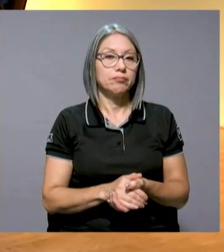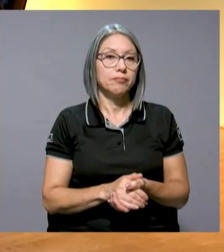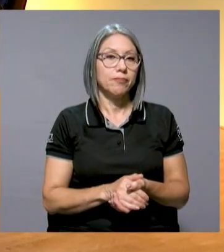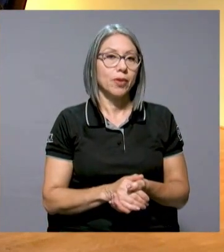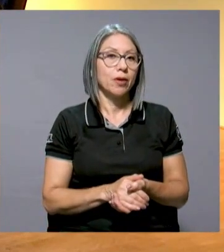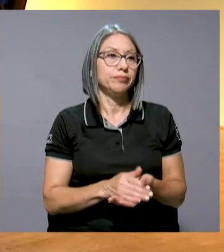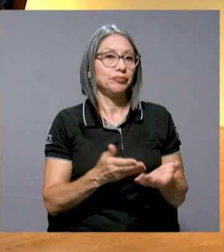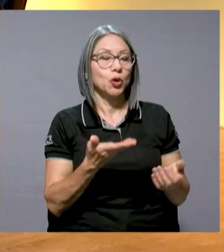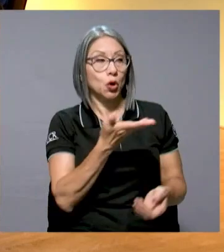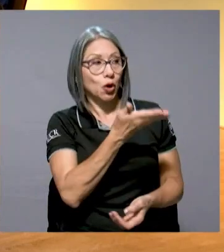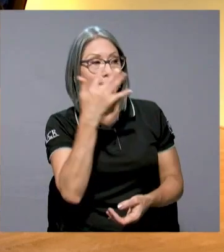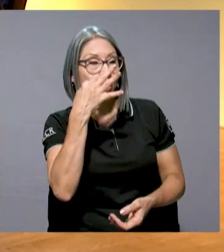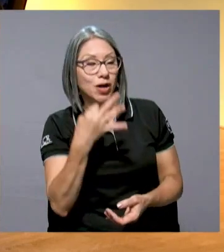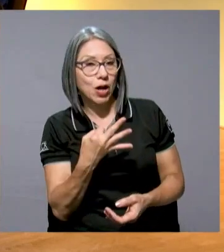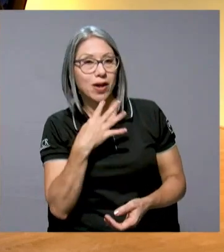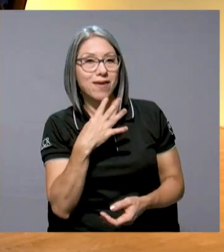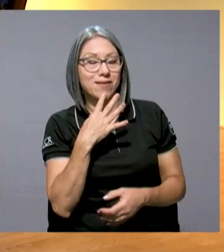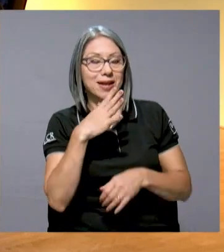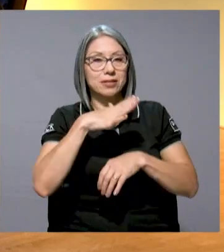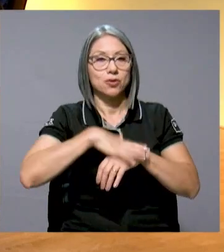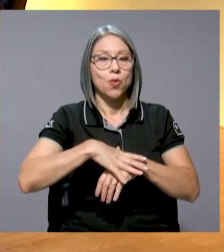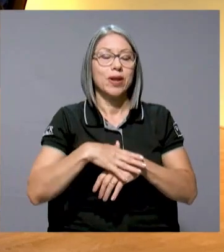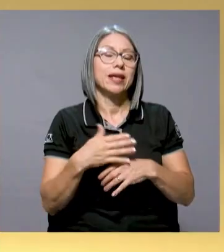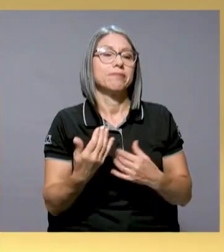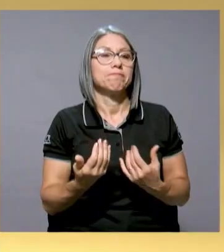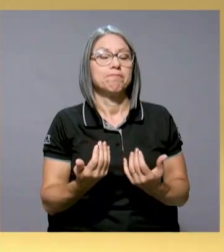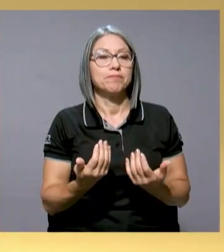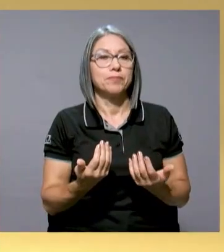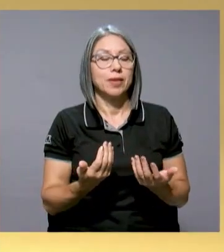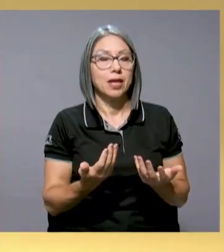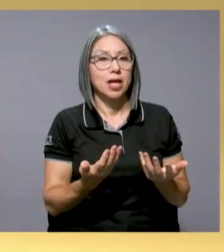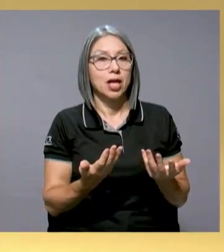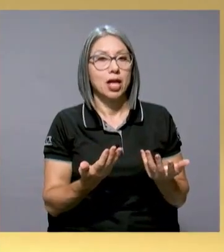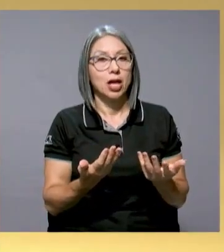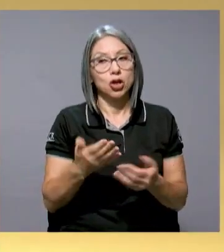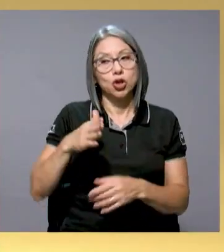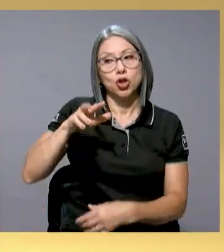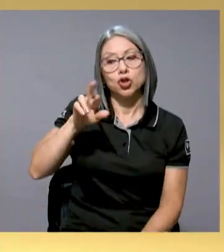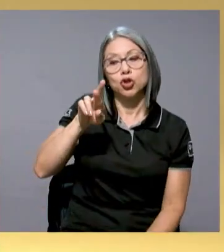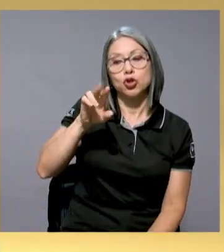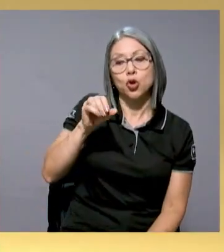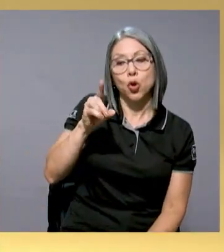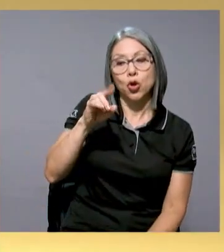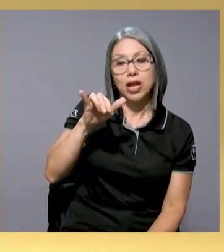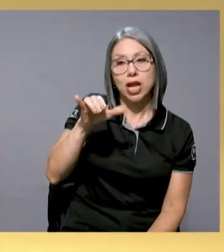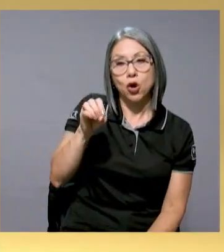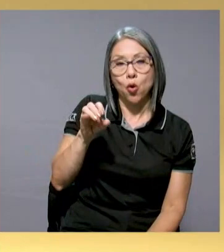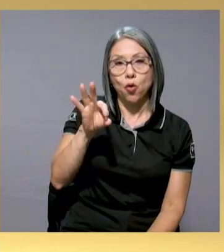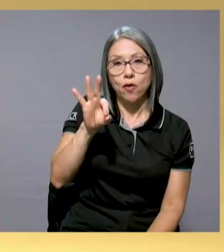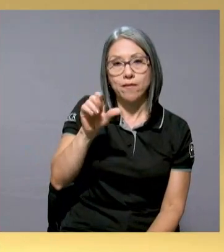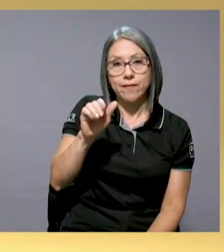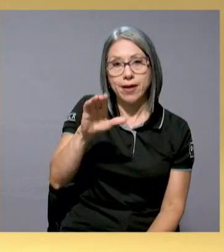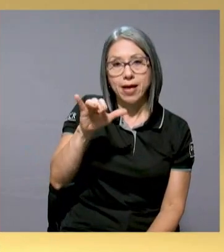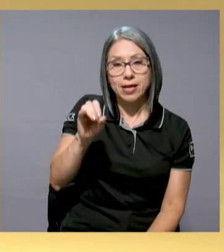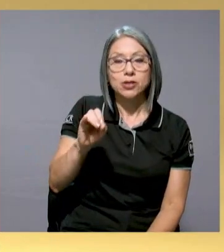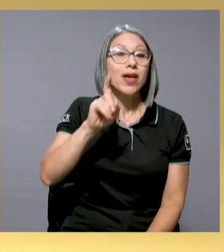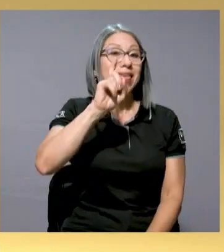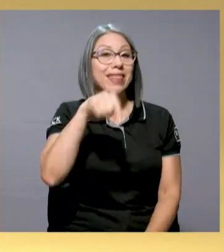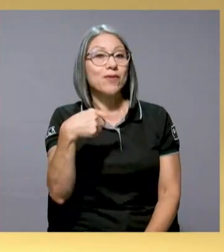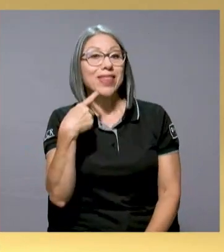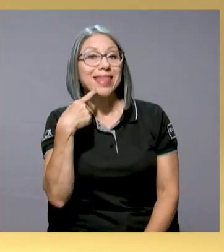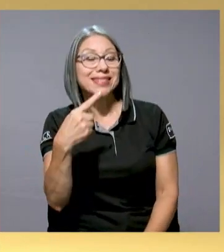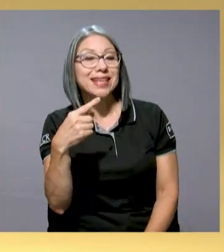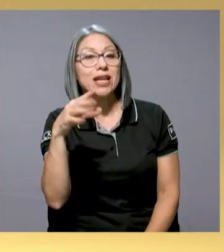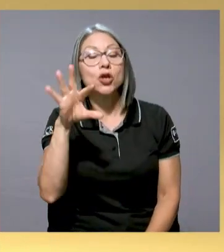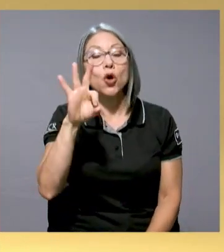don Leonardo creo que va a hablar sobre don Rodrigo, y tengo que decir que don Federico